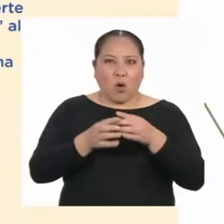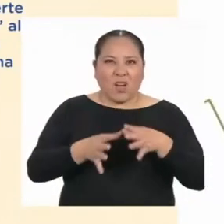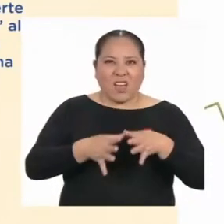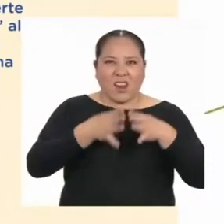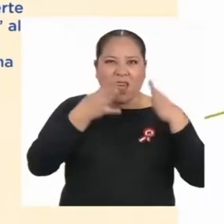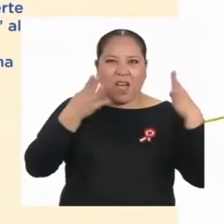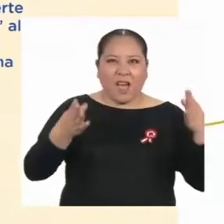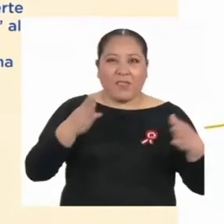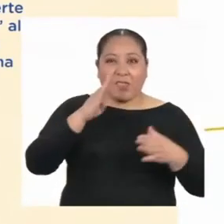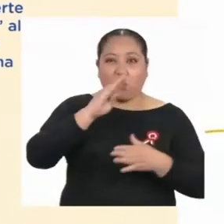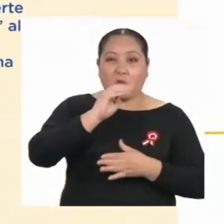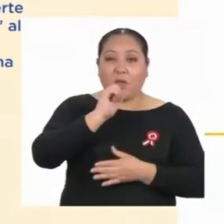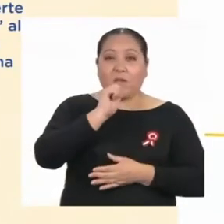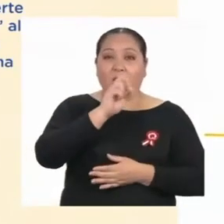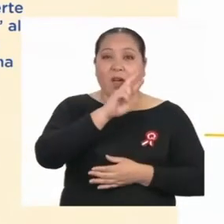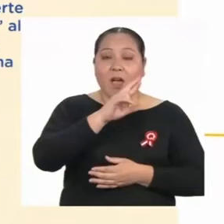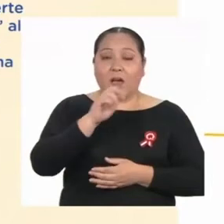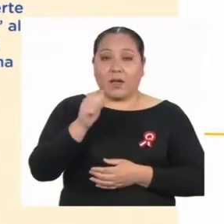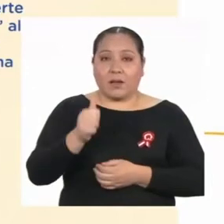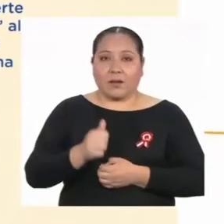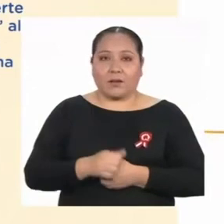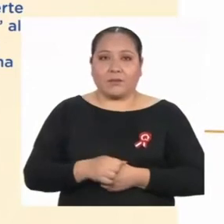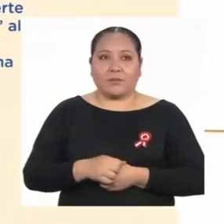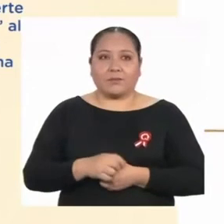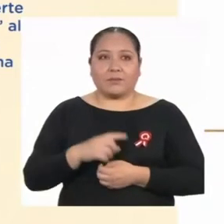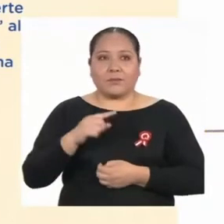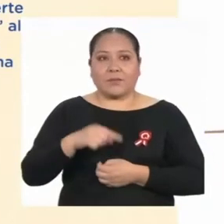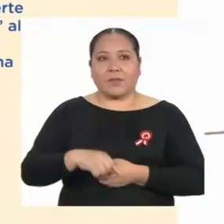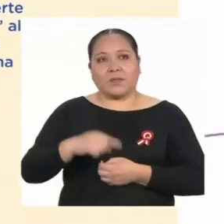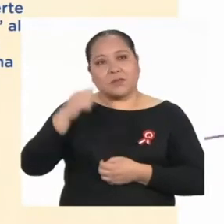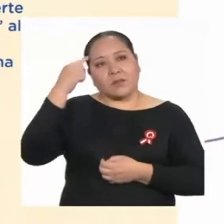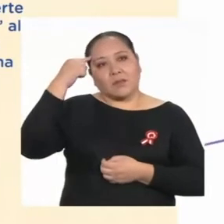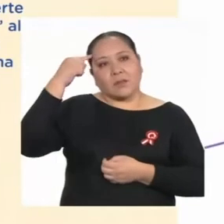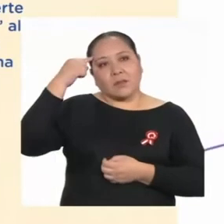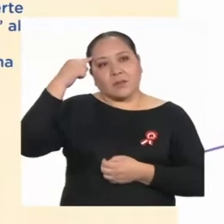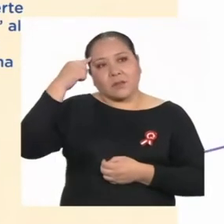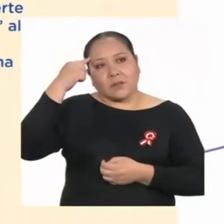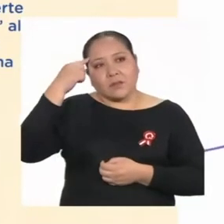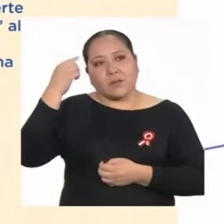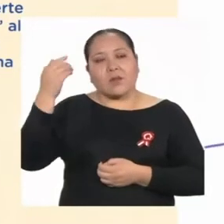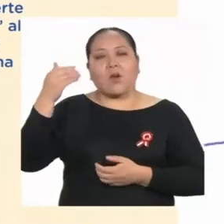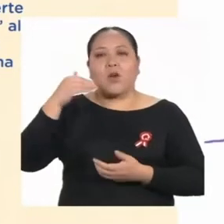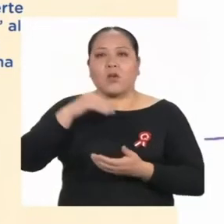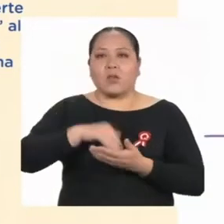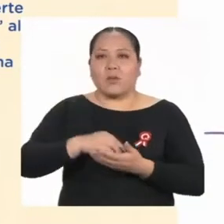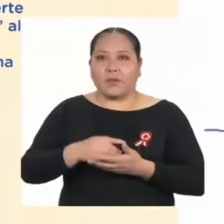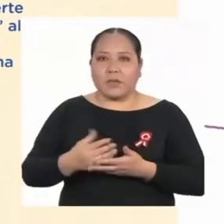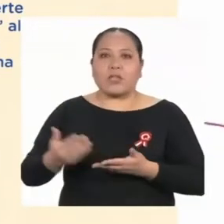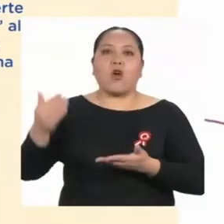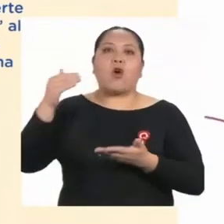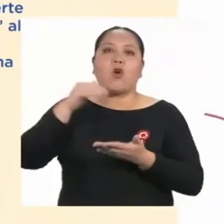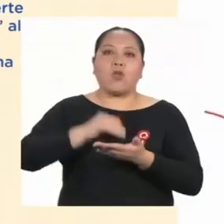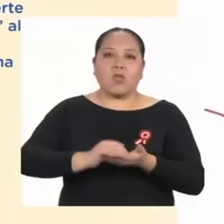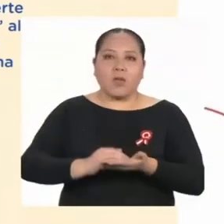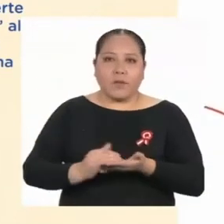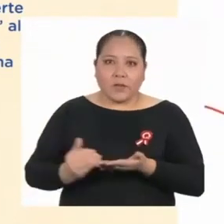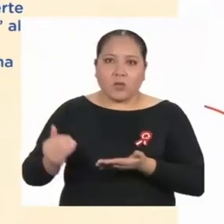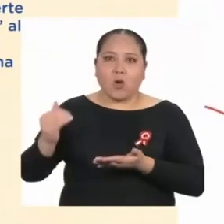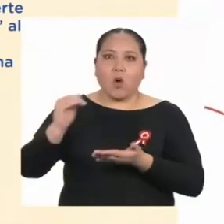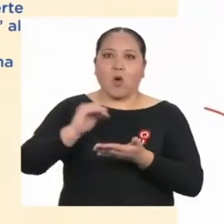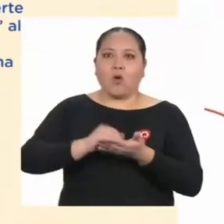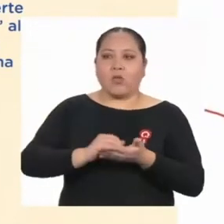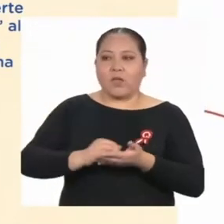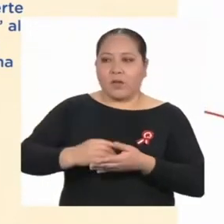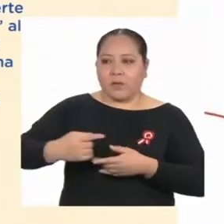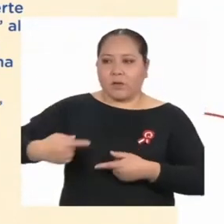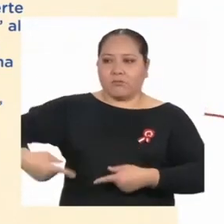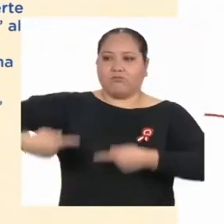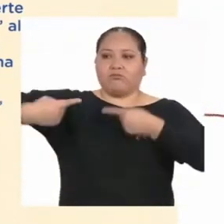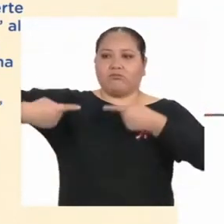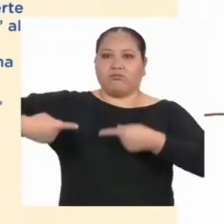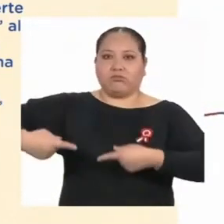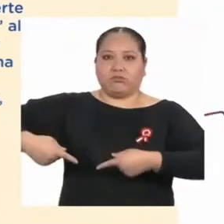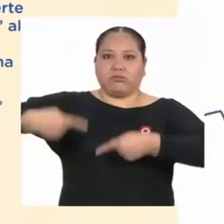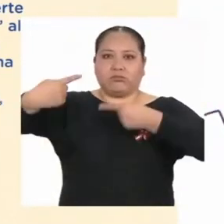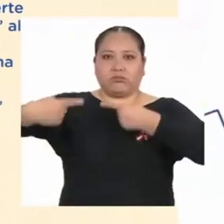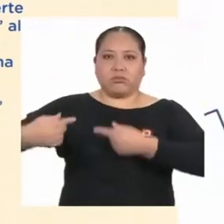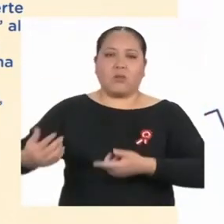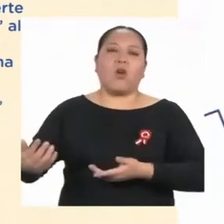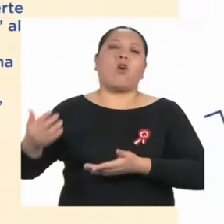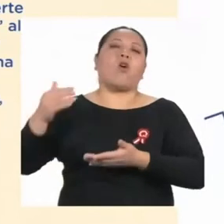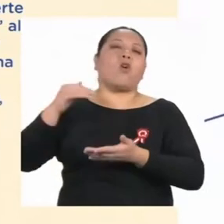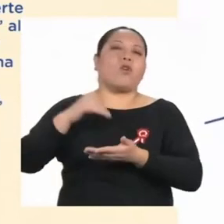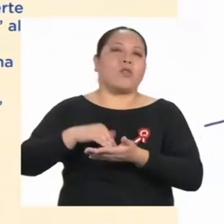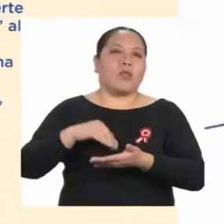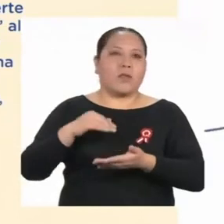de una muerte real, puede renovarse simbólicamente en cada enfrentamiento, y cada semana se repiten las mismas